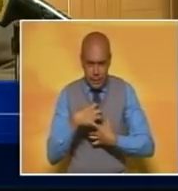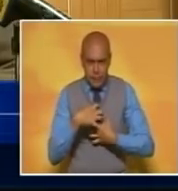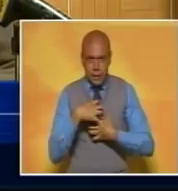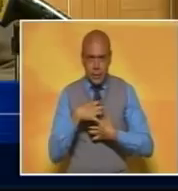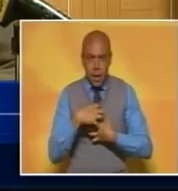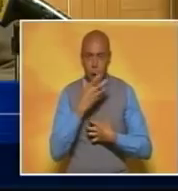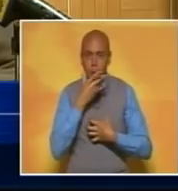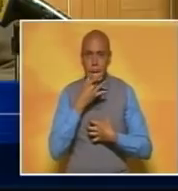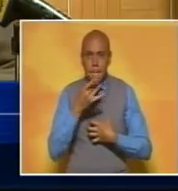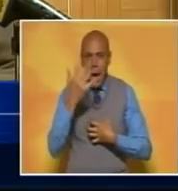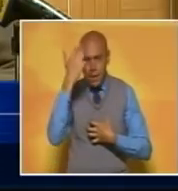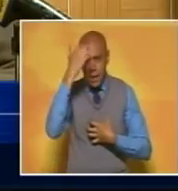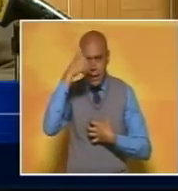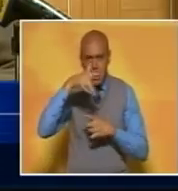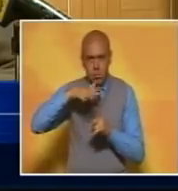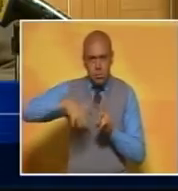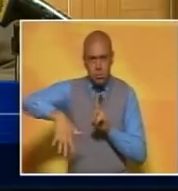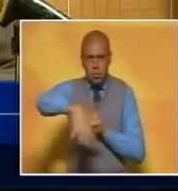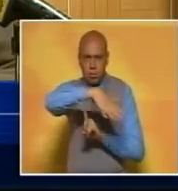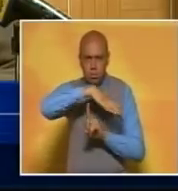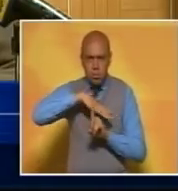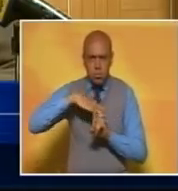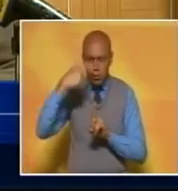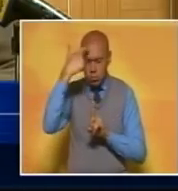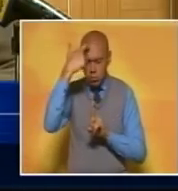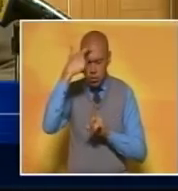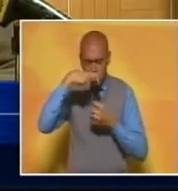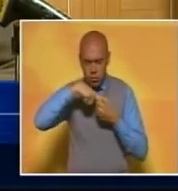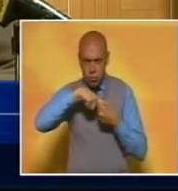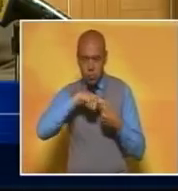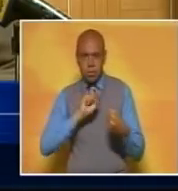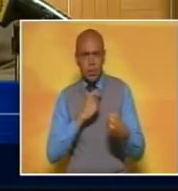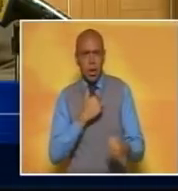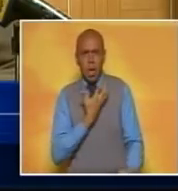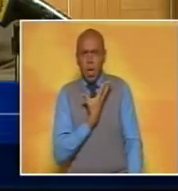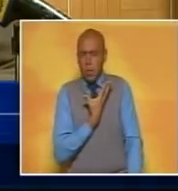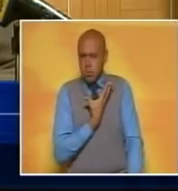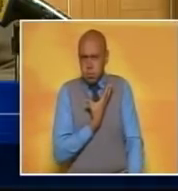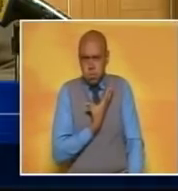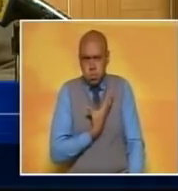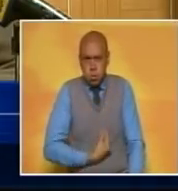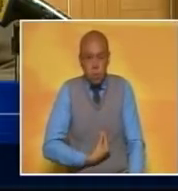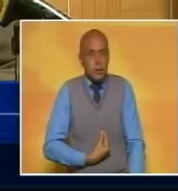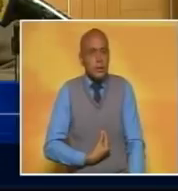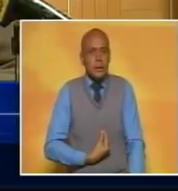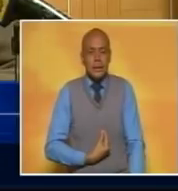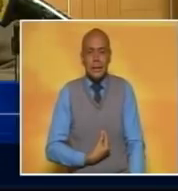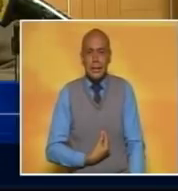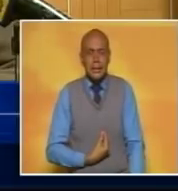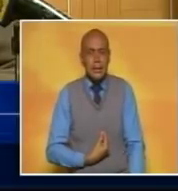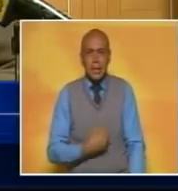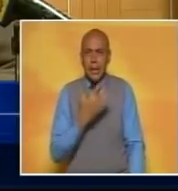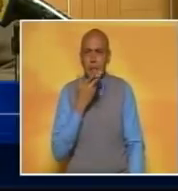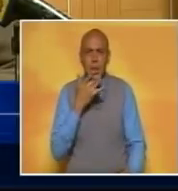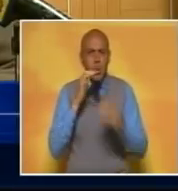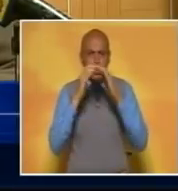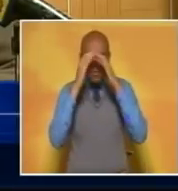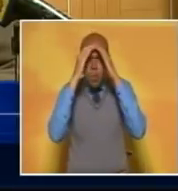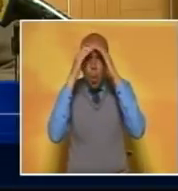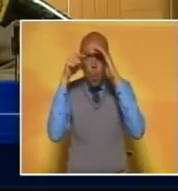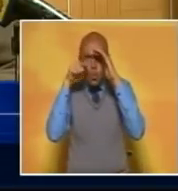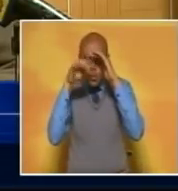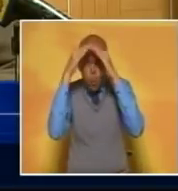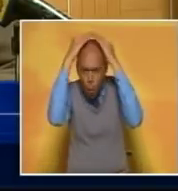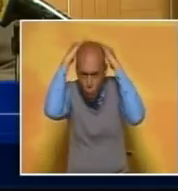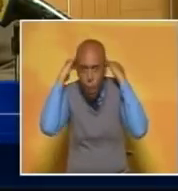de la realidad, la persona no tiene ánimos, pierde, se siente ni siquiera en un túnel, se siente en una cueva